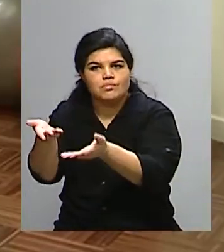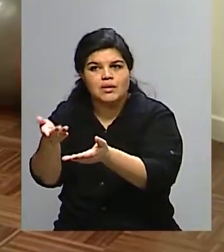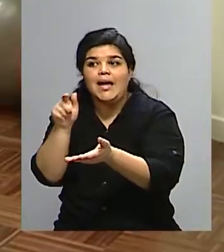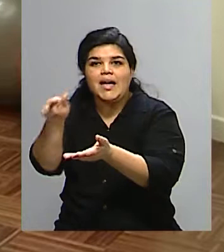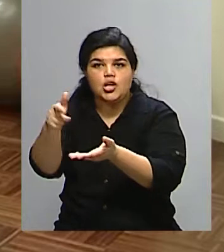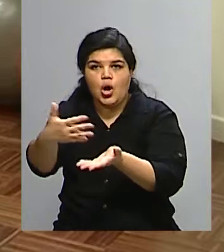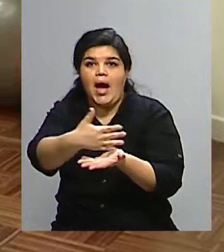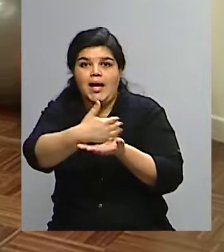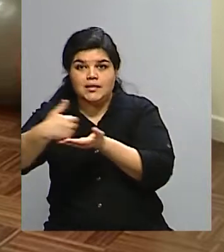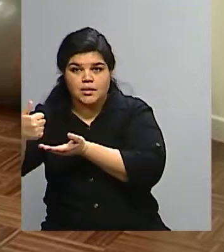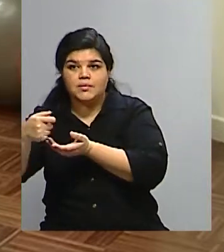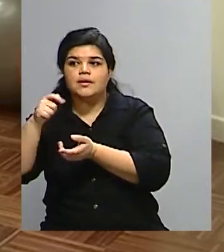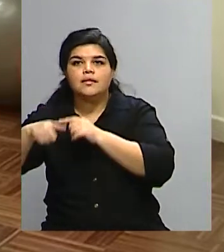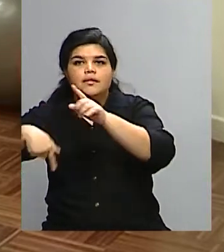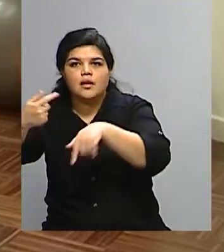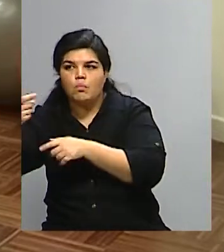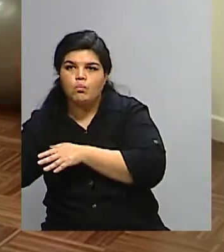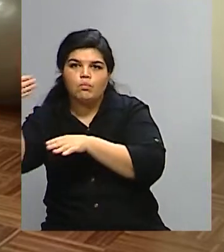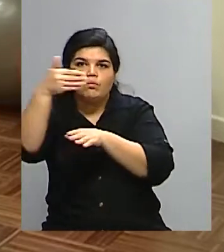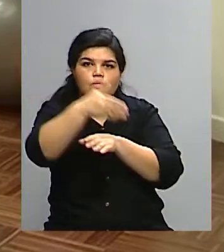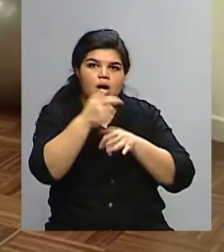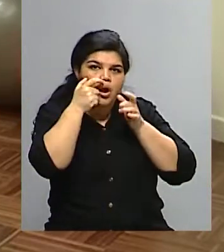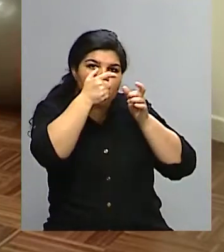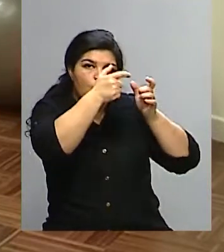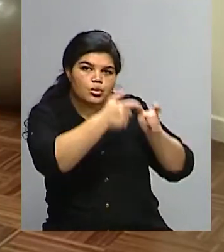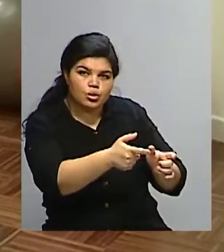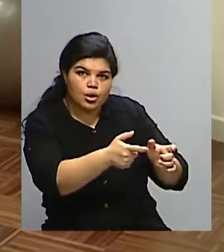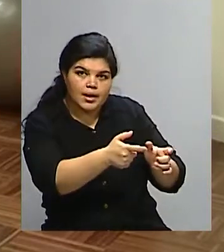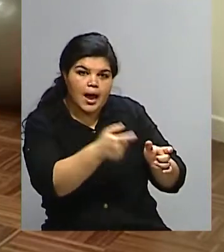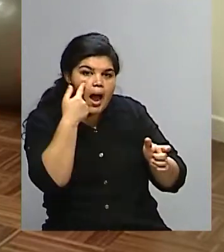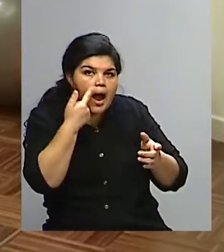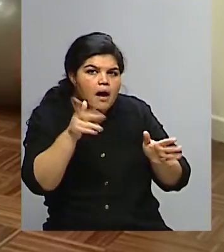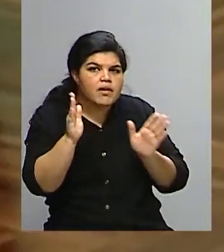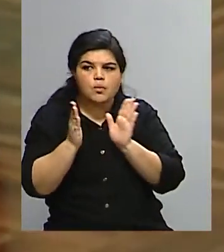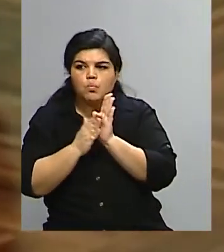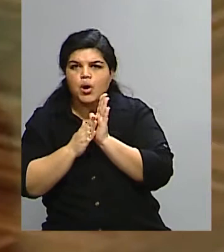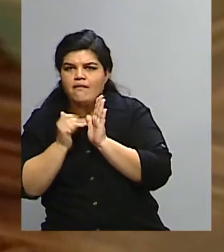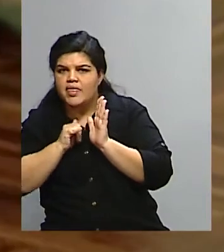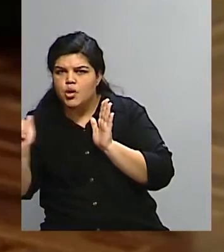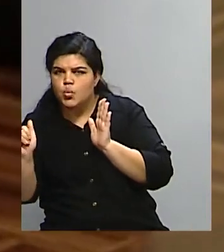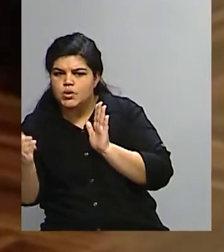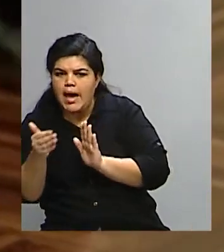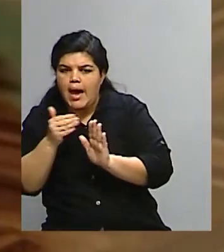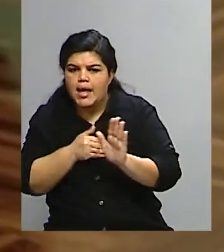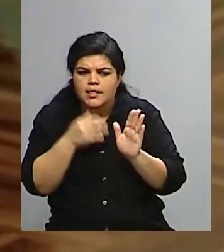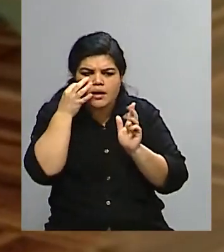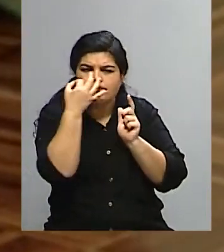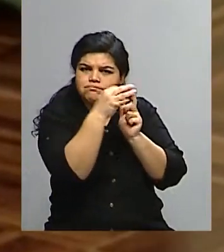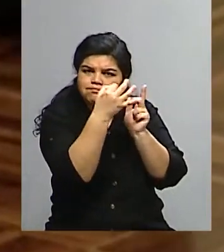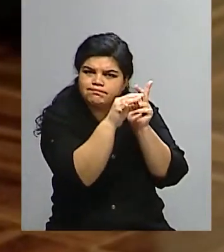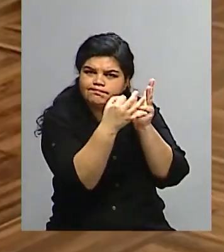después deben ir a controlar y a supervisar si esa situación se da o no se da y demás. Claro. Y a partir de ahí tomar